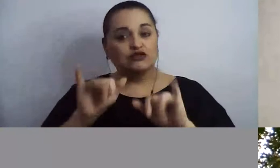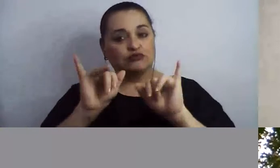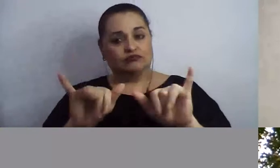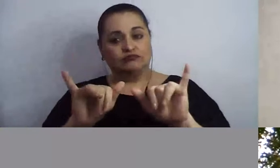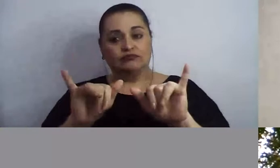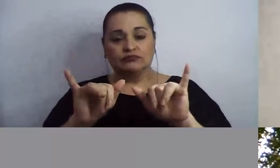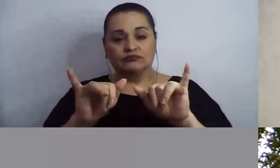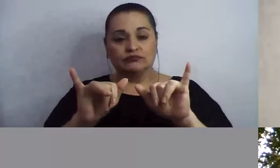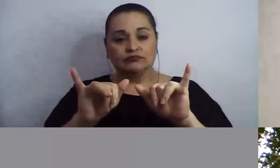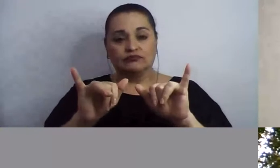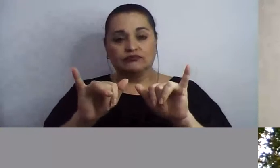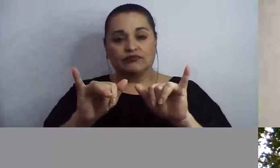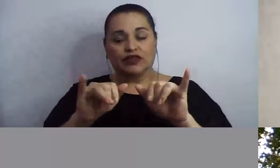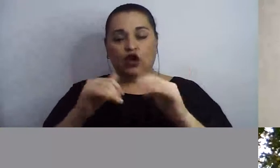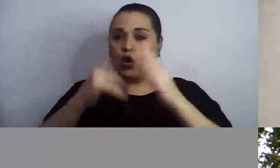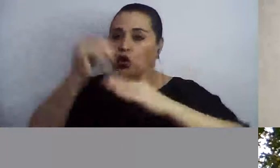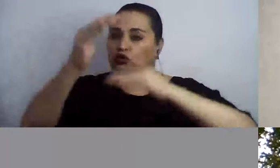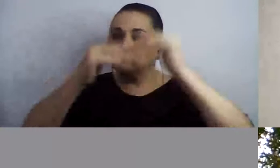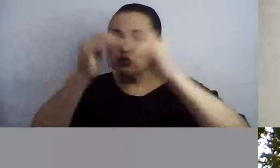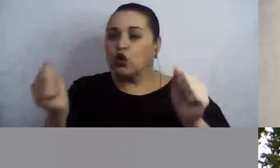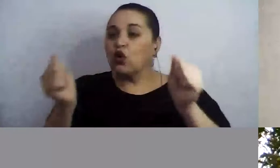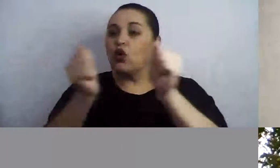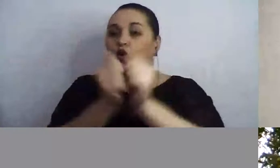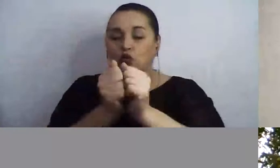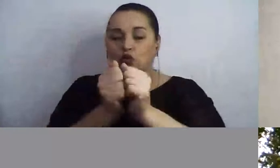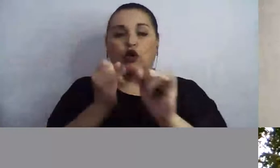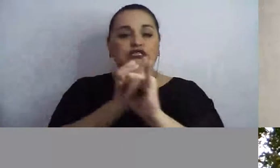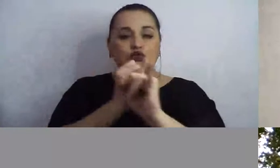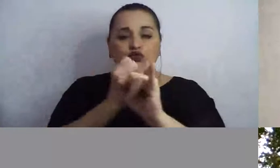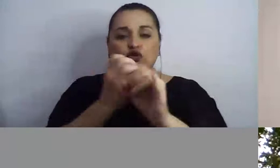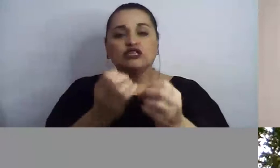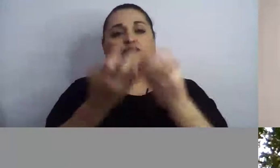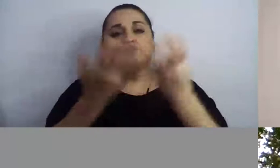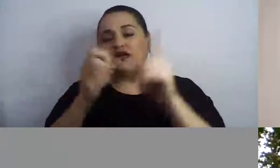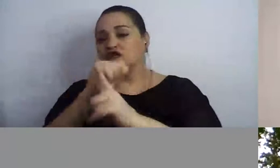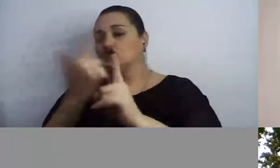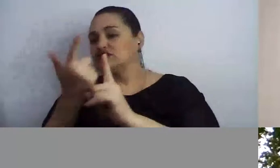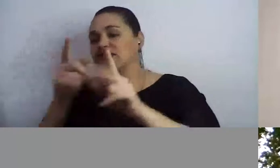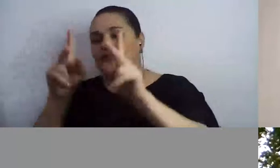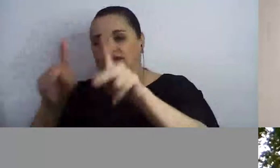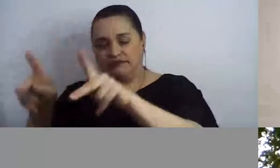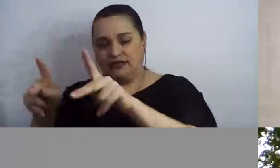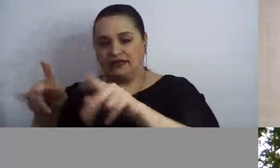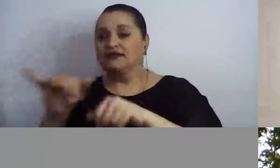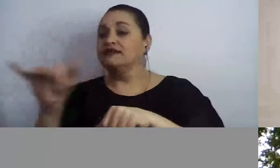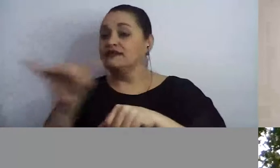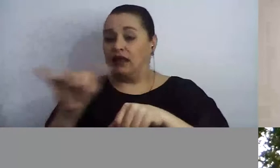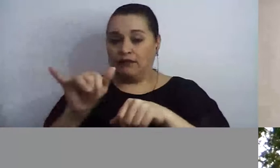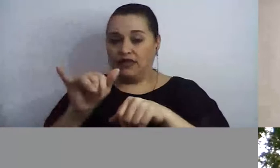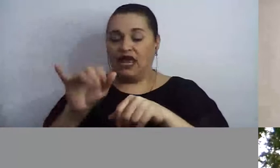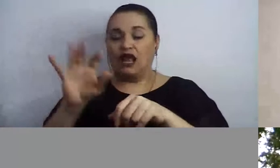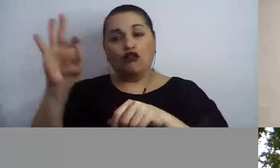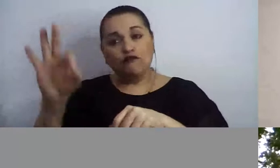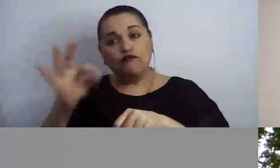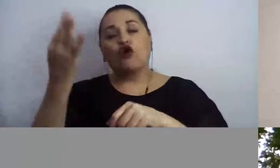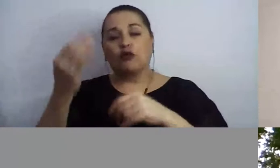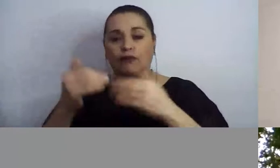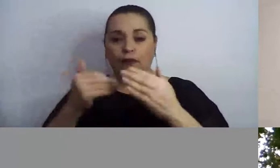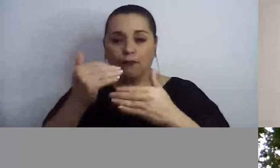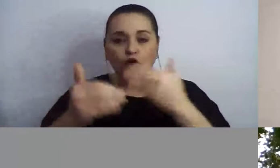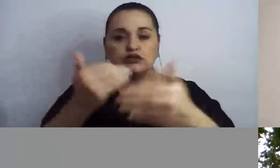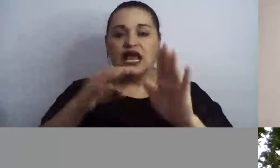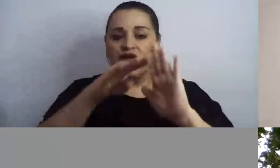construcción conjunta con instituciones públicas y sociedad civil justamente también la forma el proceso